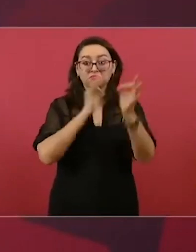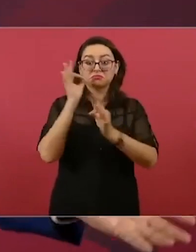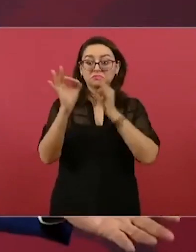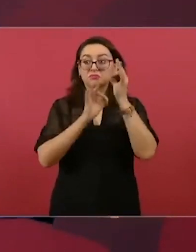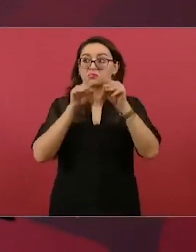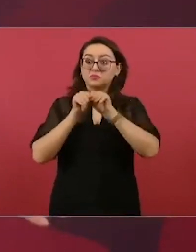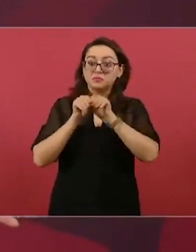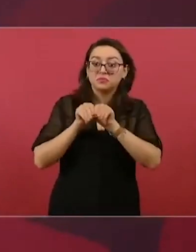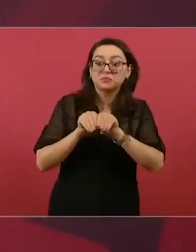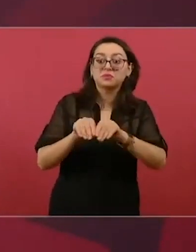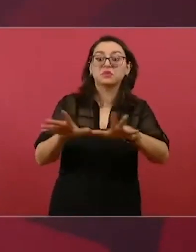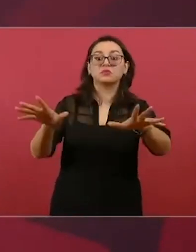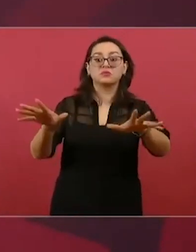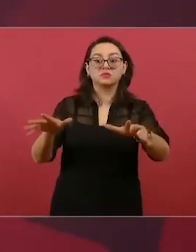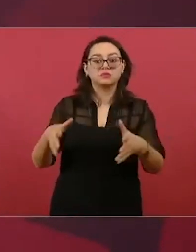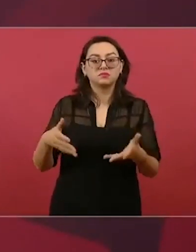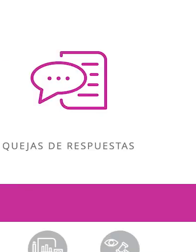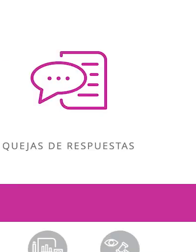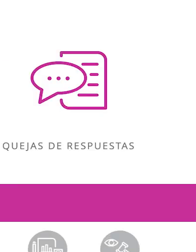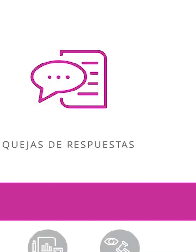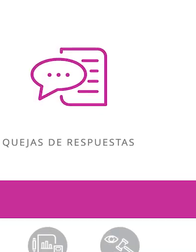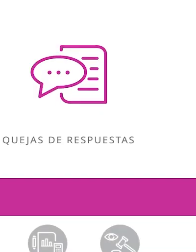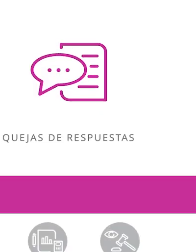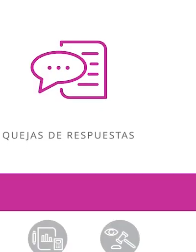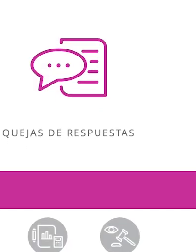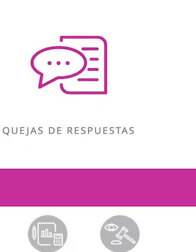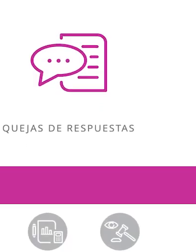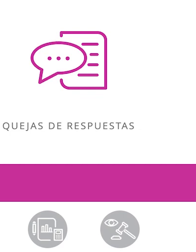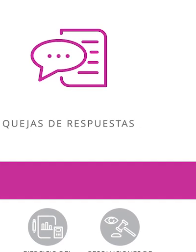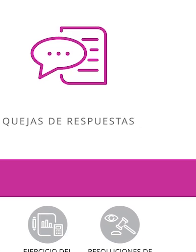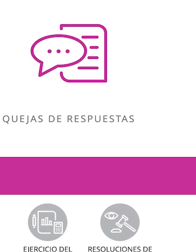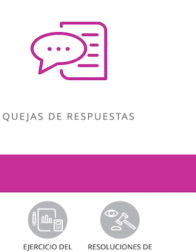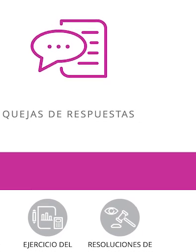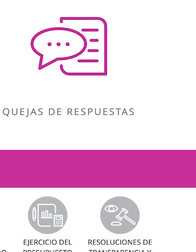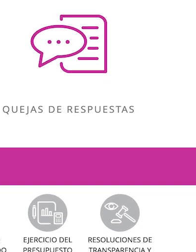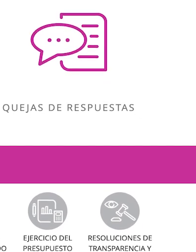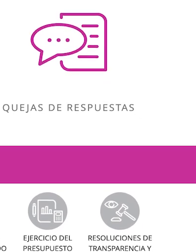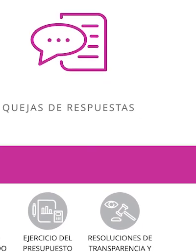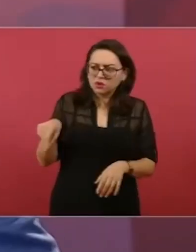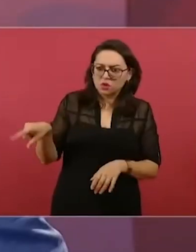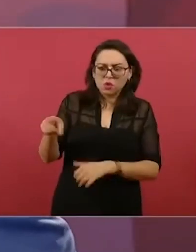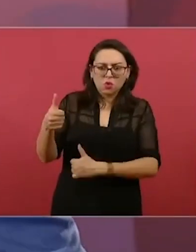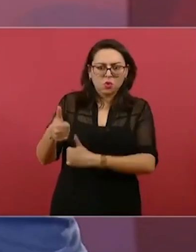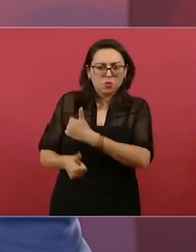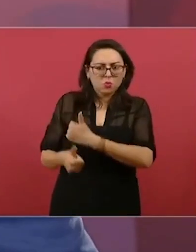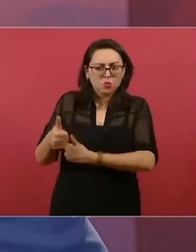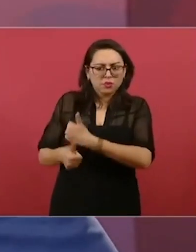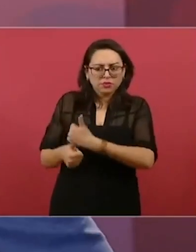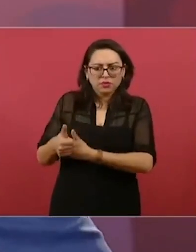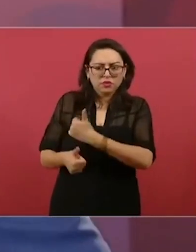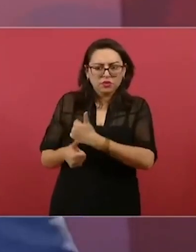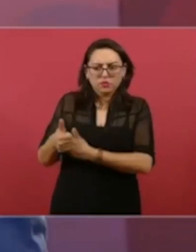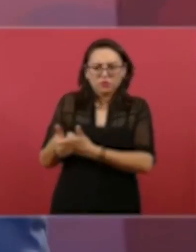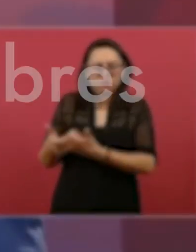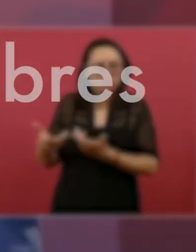¿Cuánto gana realmente el presidente? Según la información oficial disponible a través de la plataforma de transparencia, el presidente Andrés Manuel López